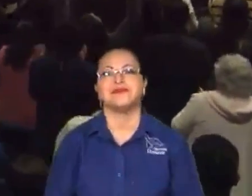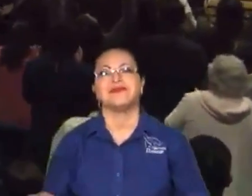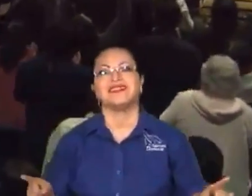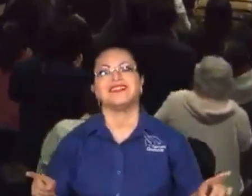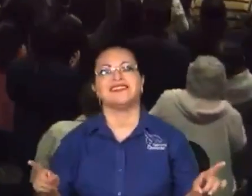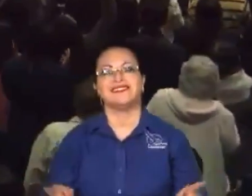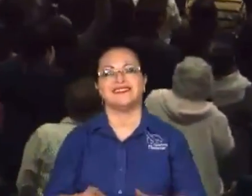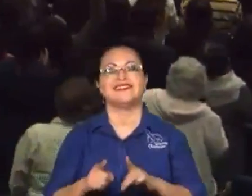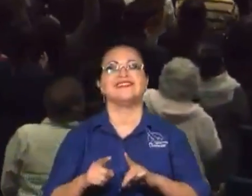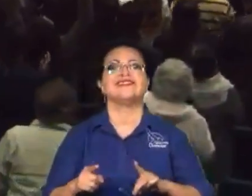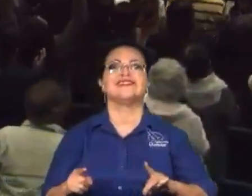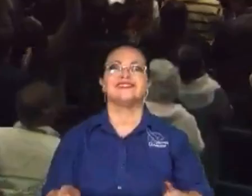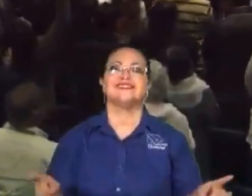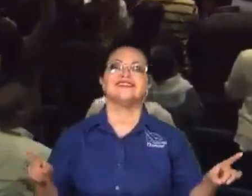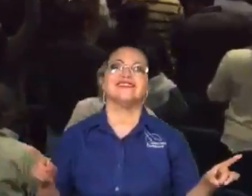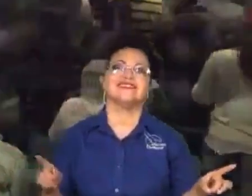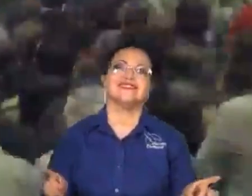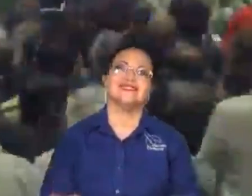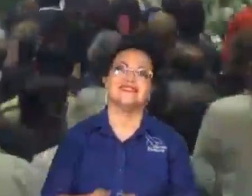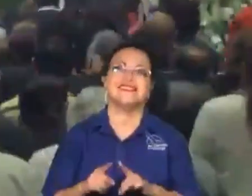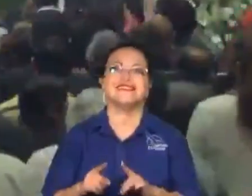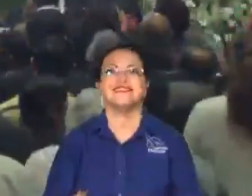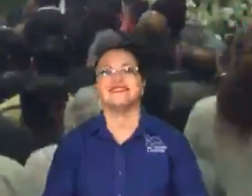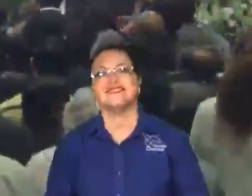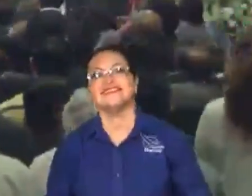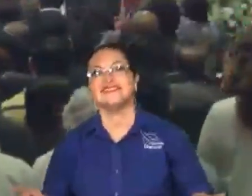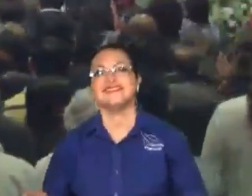Hay fiesta en el corazón.